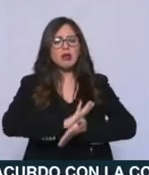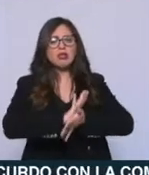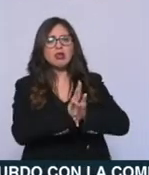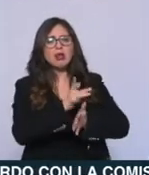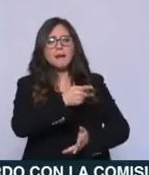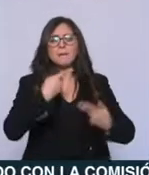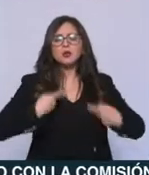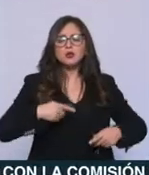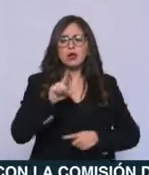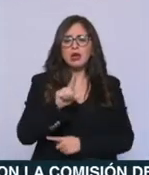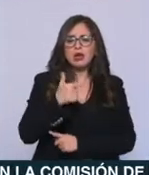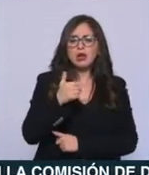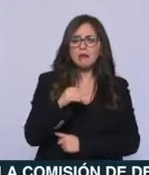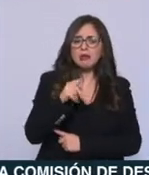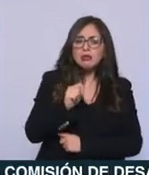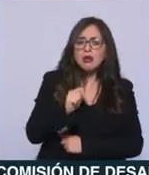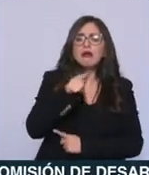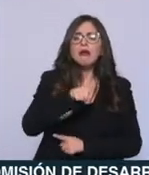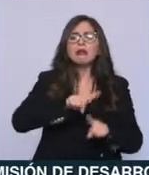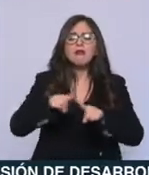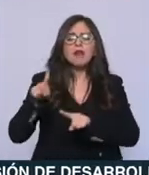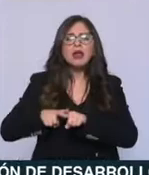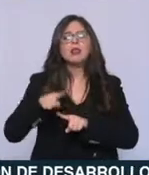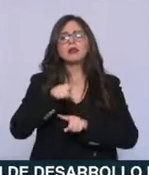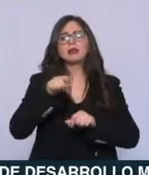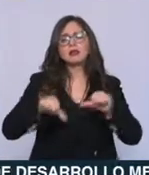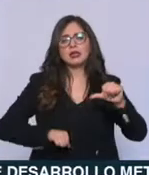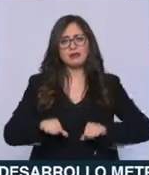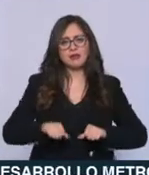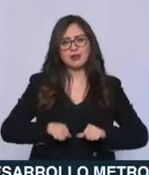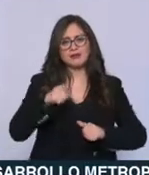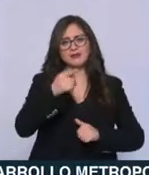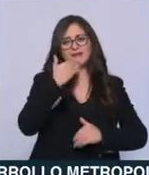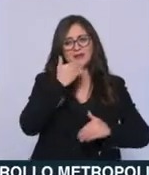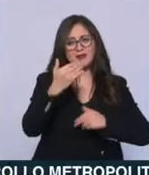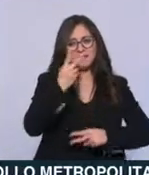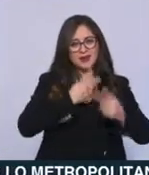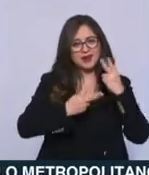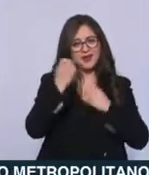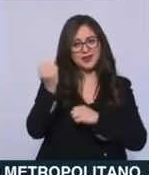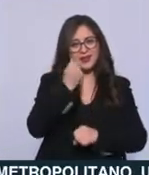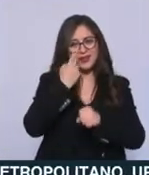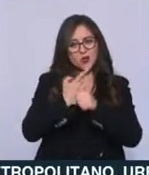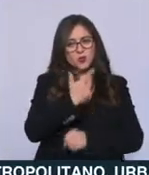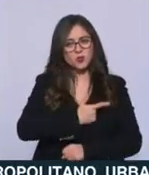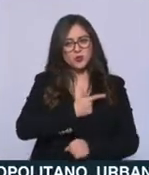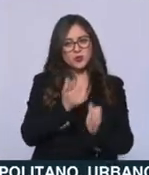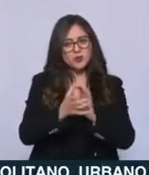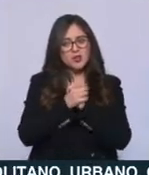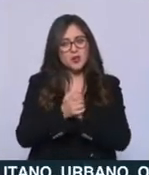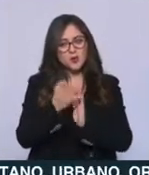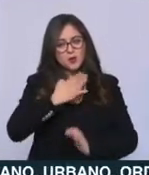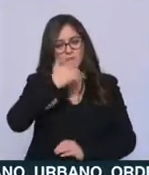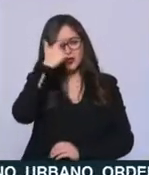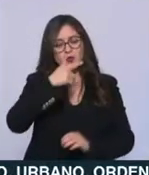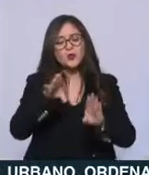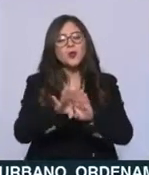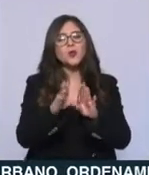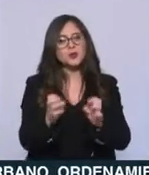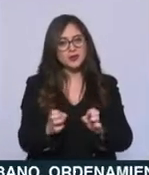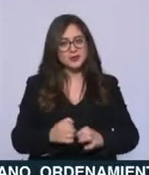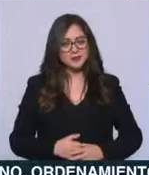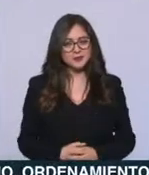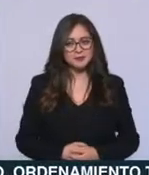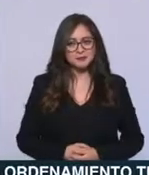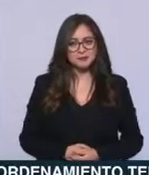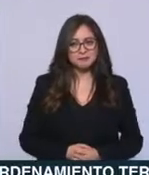culturales, artísticas y recreativas. Secretario, bienvenido a Capital 21, qué gusto saludarlo. Gracias, Juan, gracias, Feli. ¿Cómo está? Muy bien,